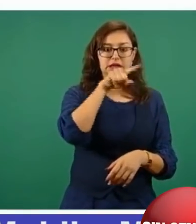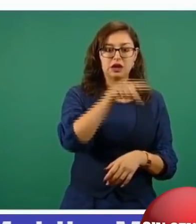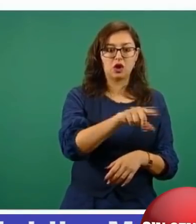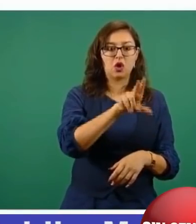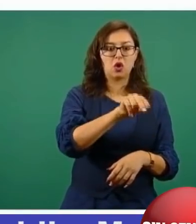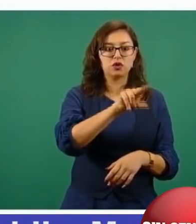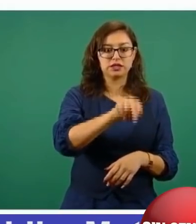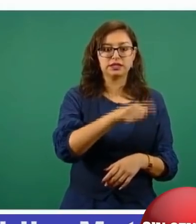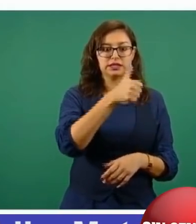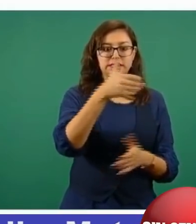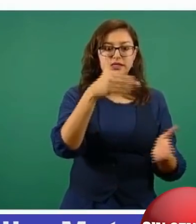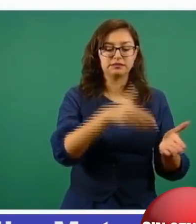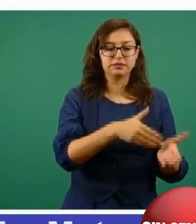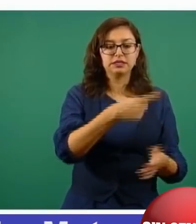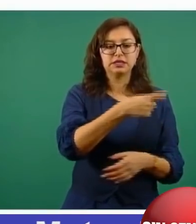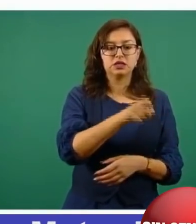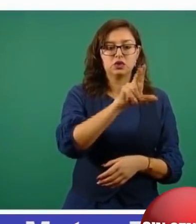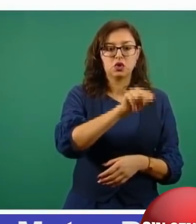86.198